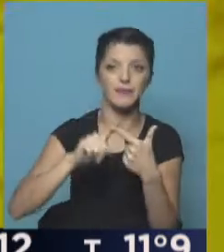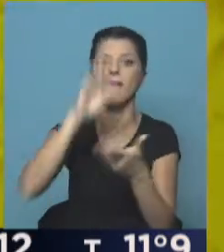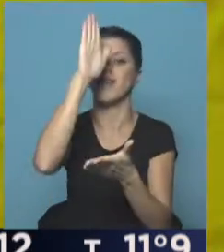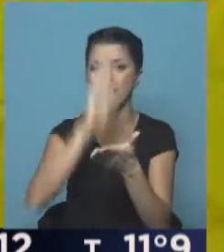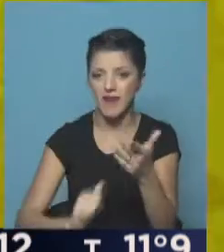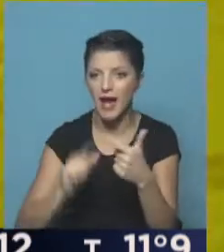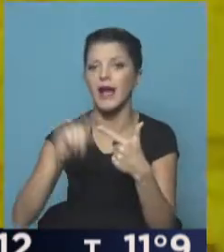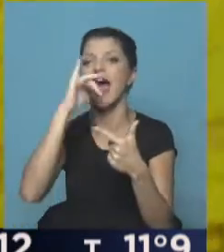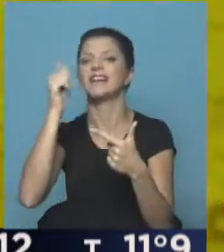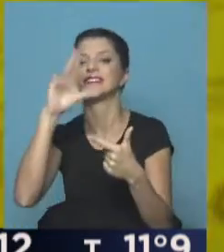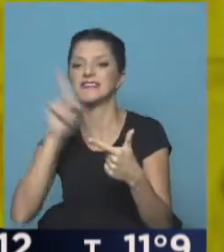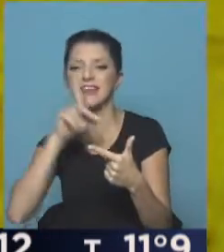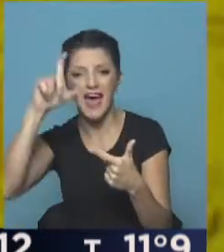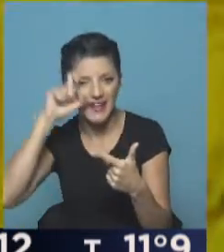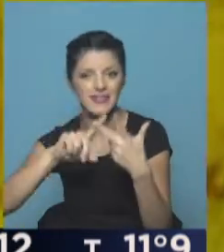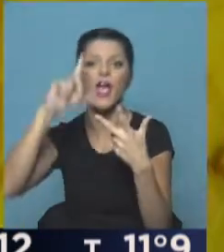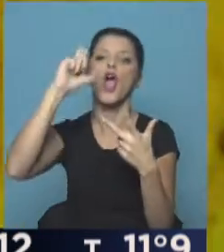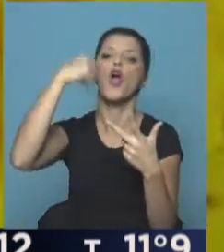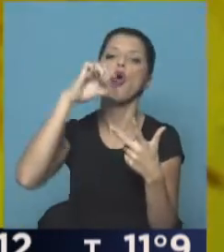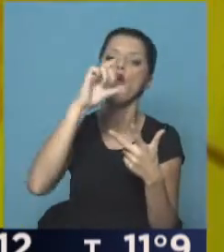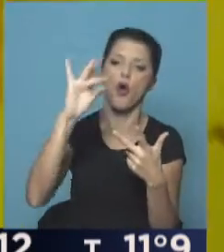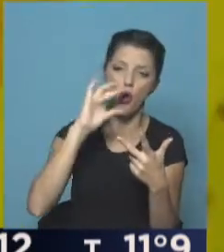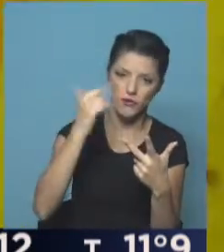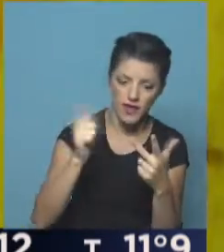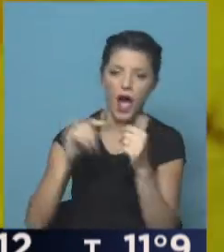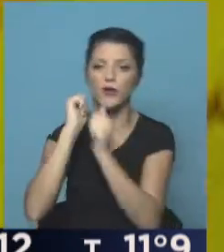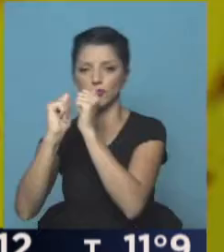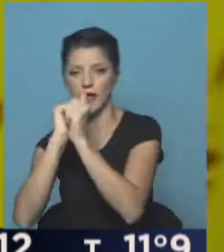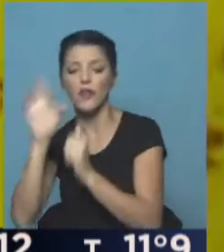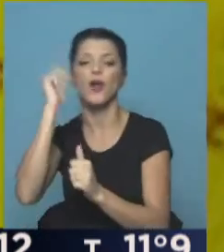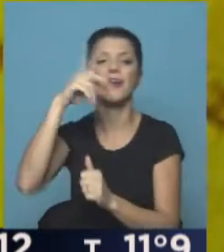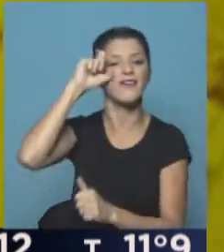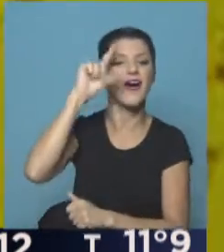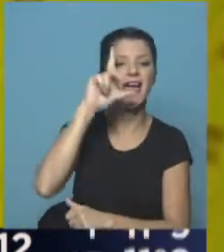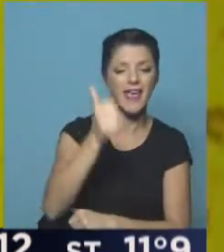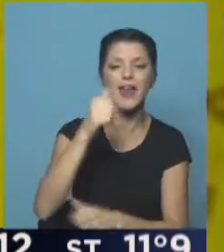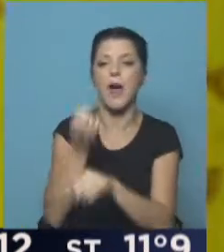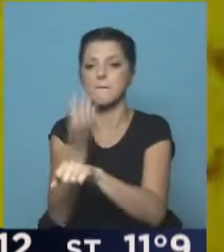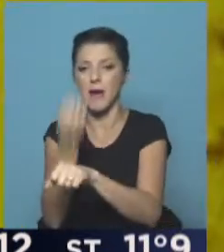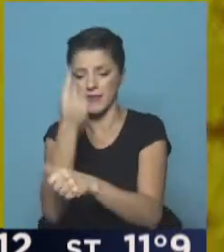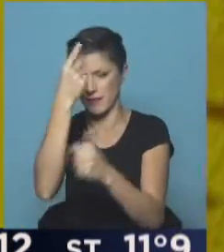Blanca, Zárate, Campana, Concordia, Rosario, Rafaela y Puerto Madryn, entre otras.